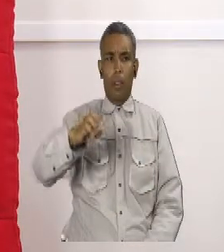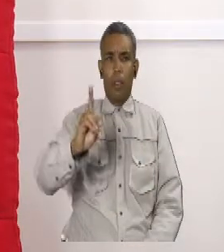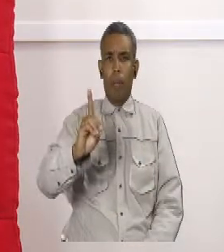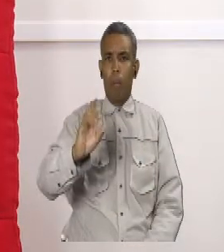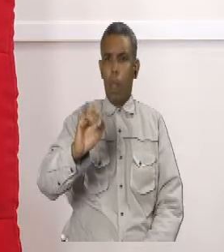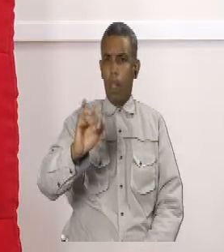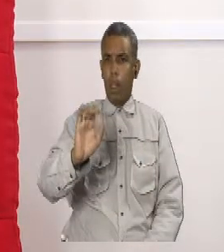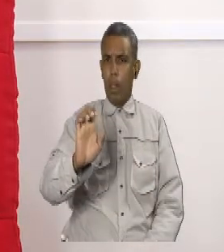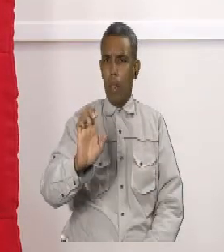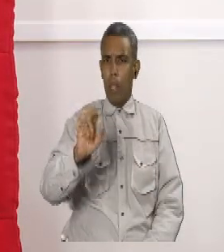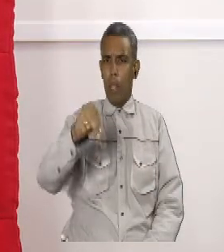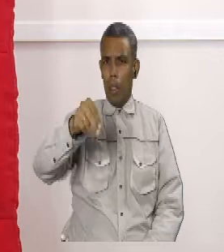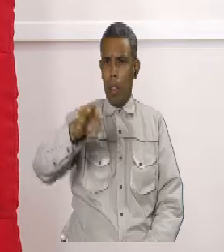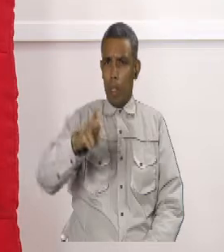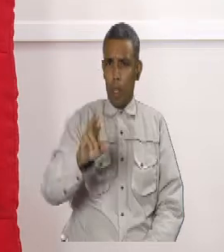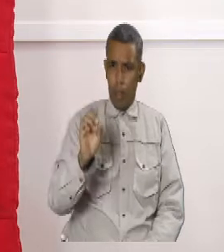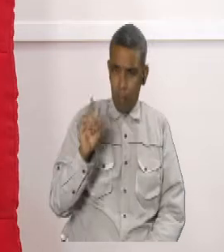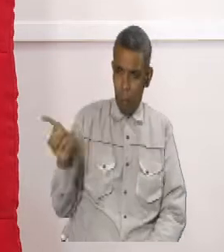está en pantalla en la calle